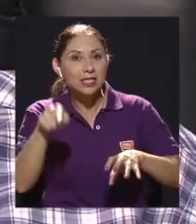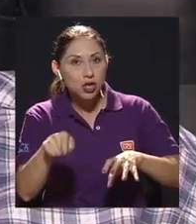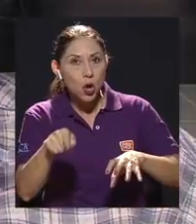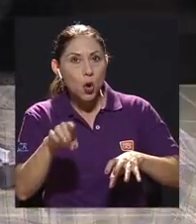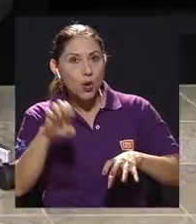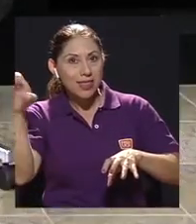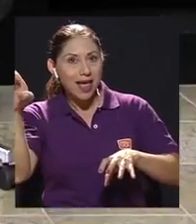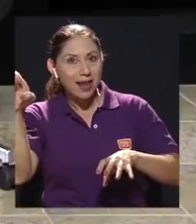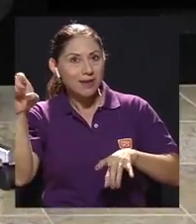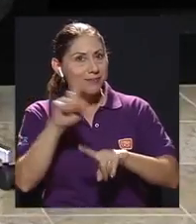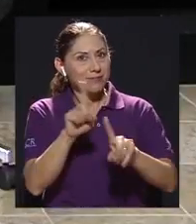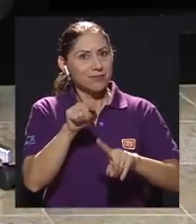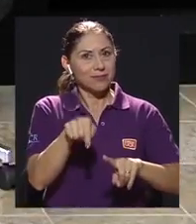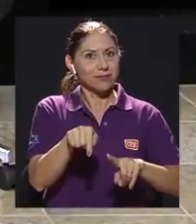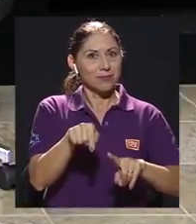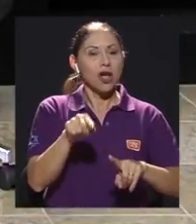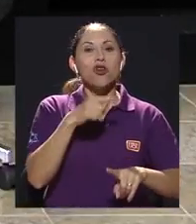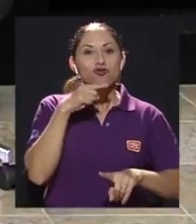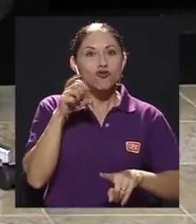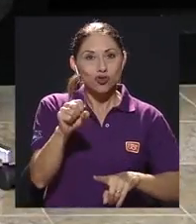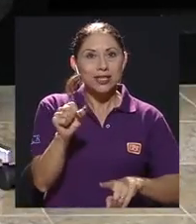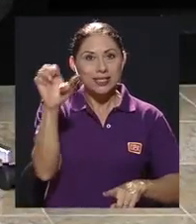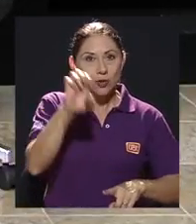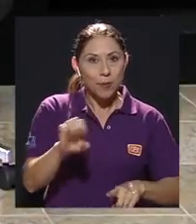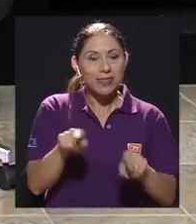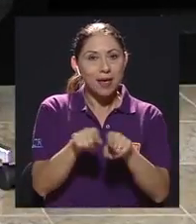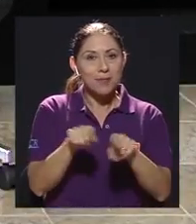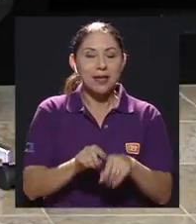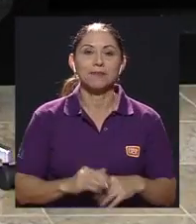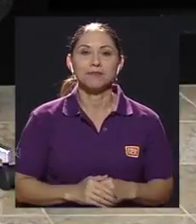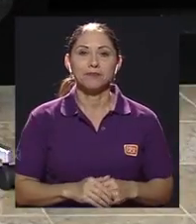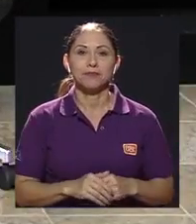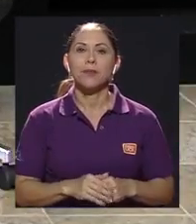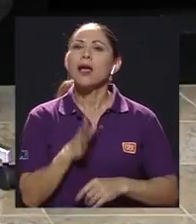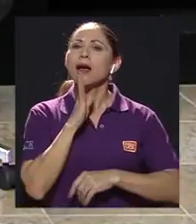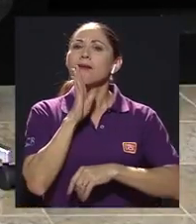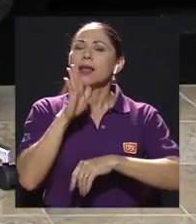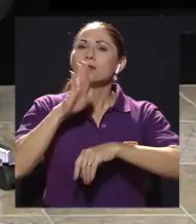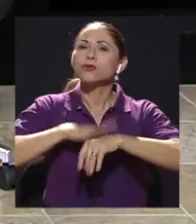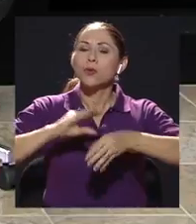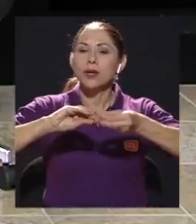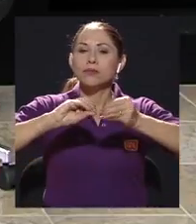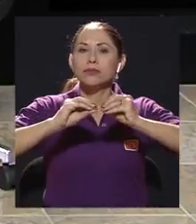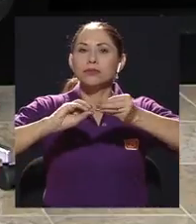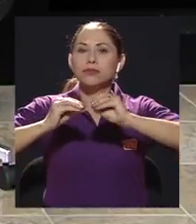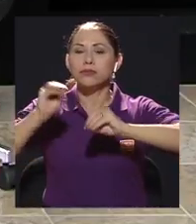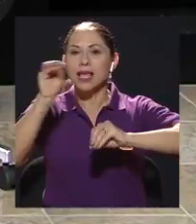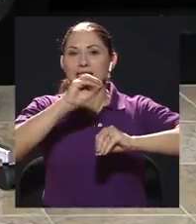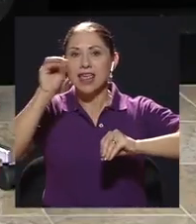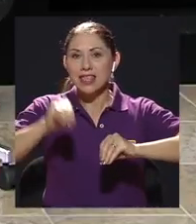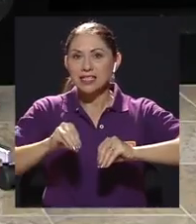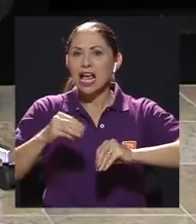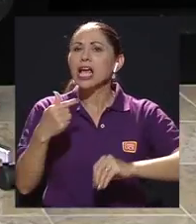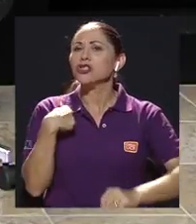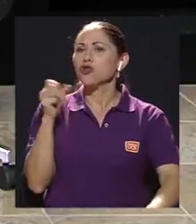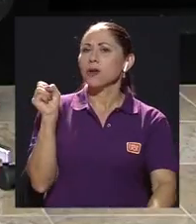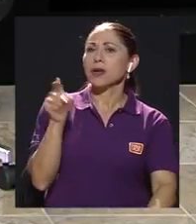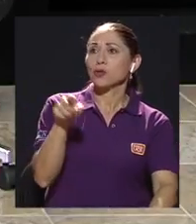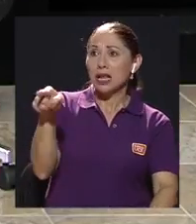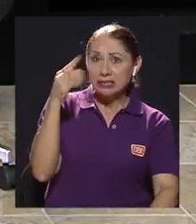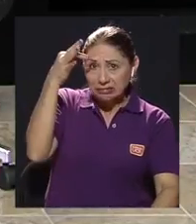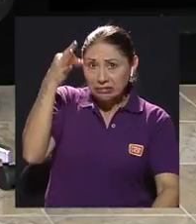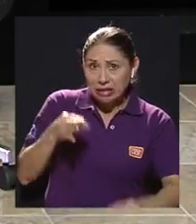europea también. Randall, retomando el tema de la estadística, a él yo le pregunté si él todavía creía